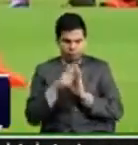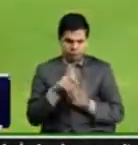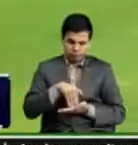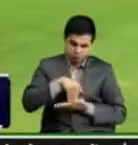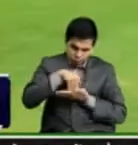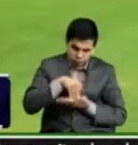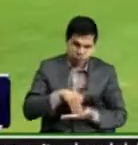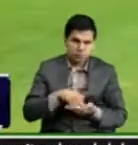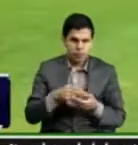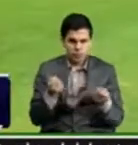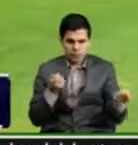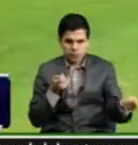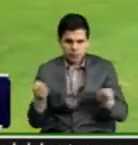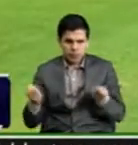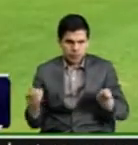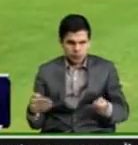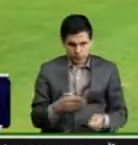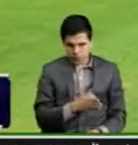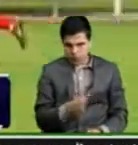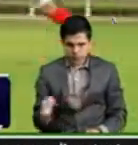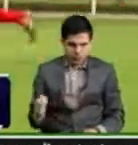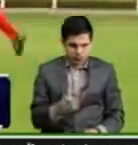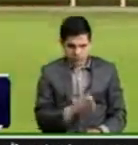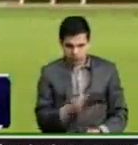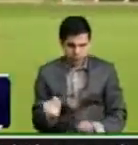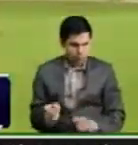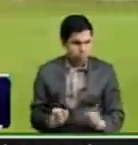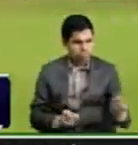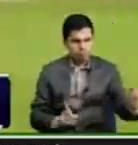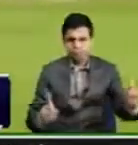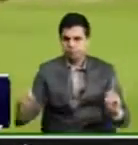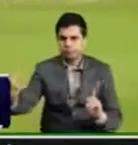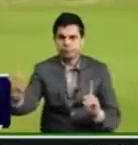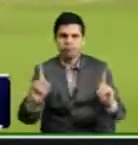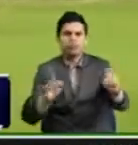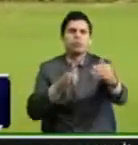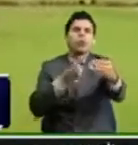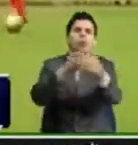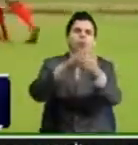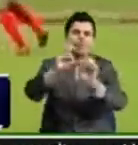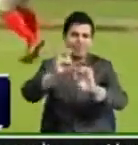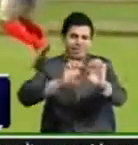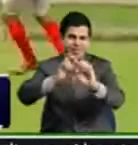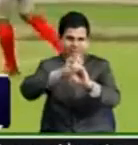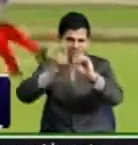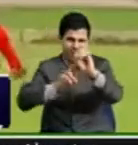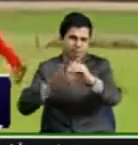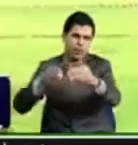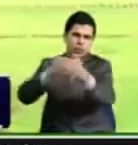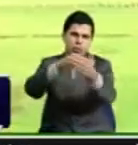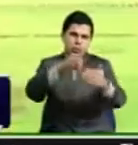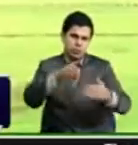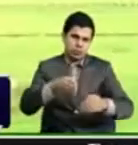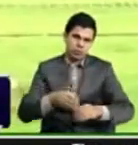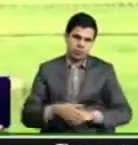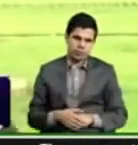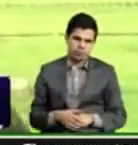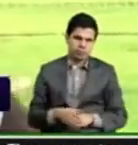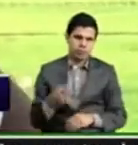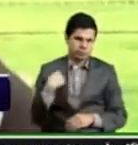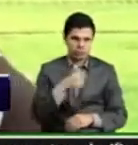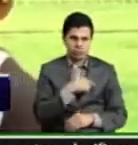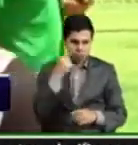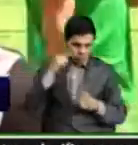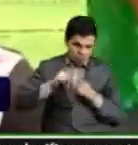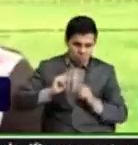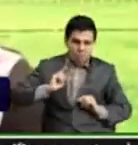y a la tenencia del balón para abrir espacios y así poder desequilibrar a los defensores del conjunto albo que tratar de imponer